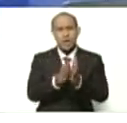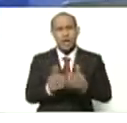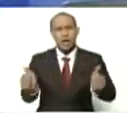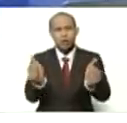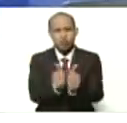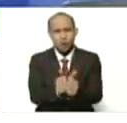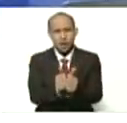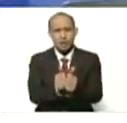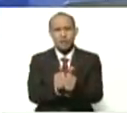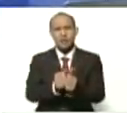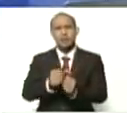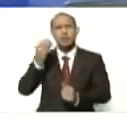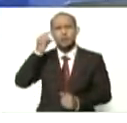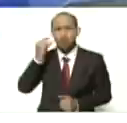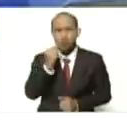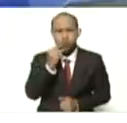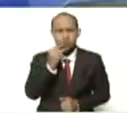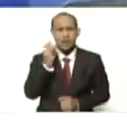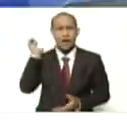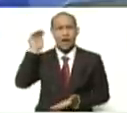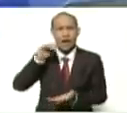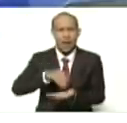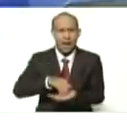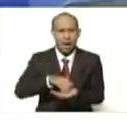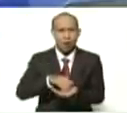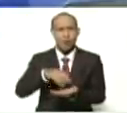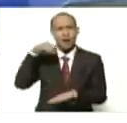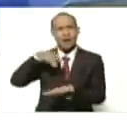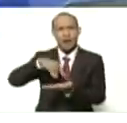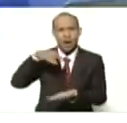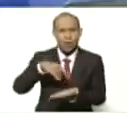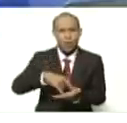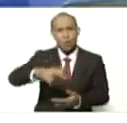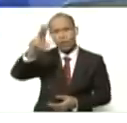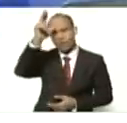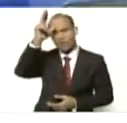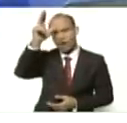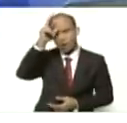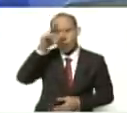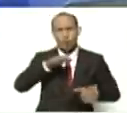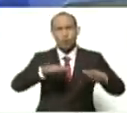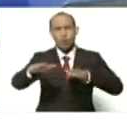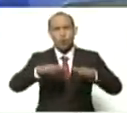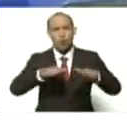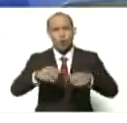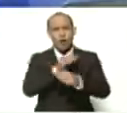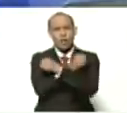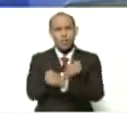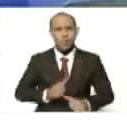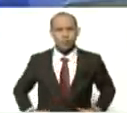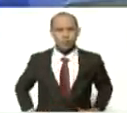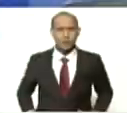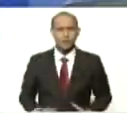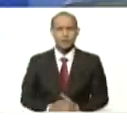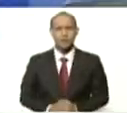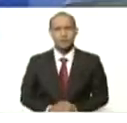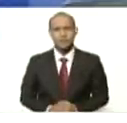y sucre aragua carabobo falcón cojedes y portuguesa